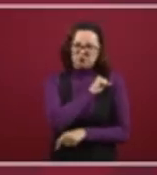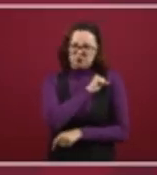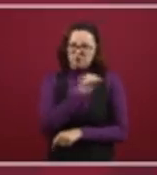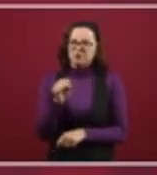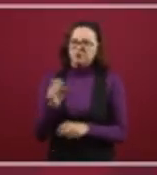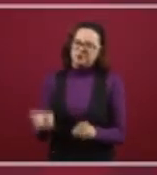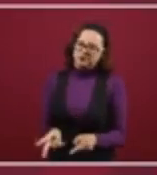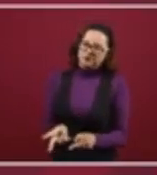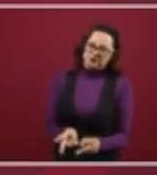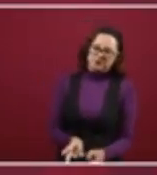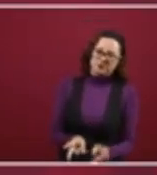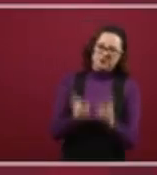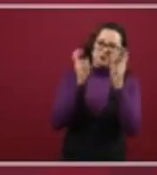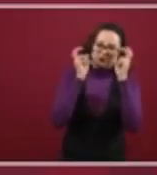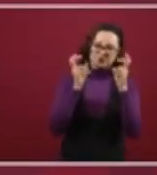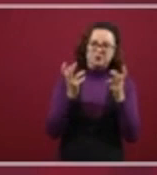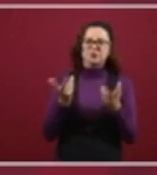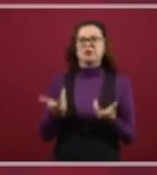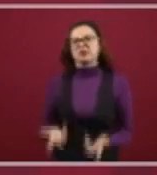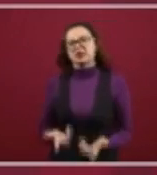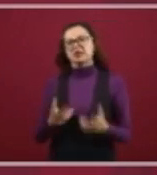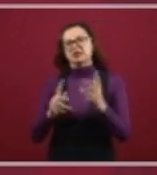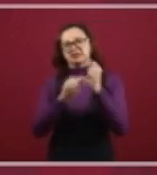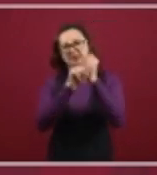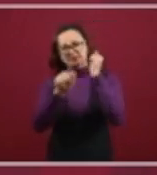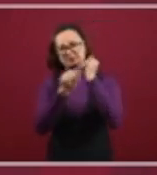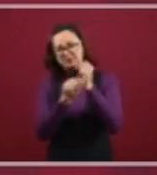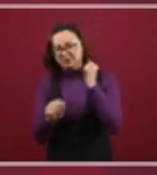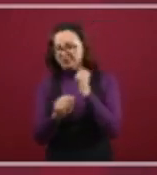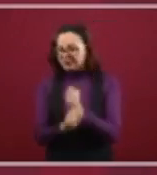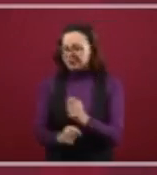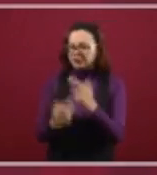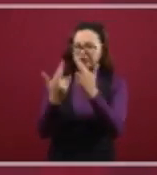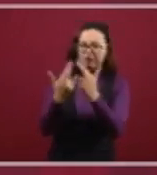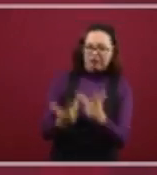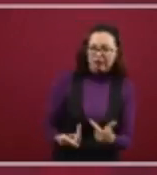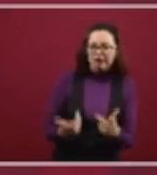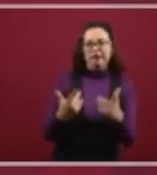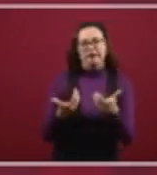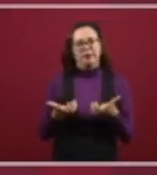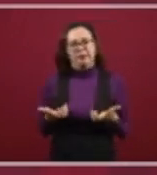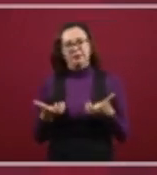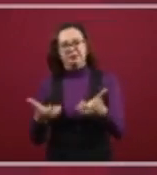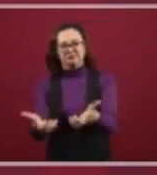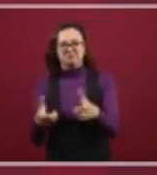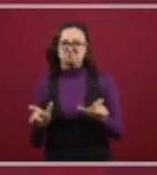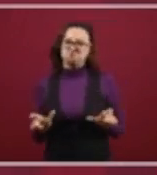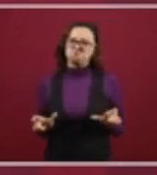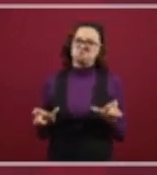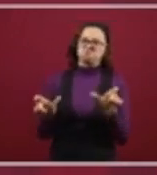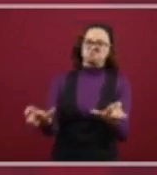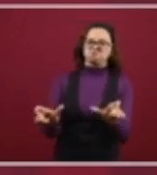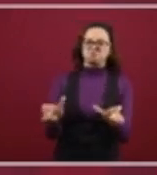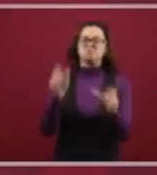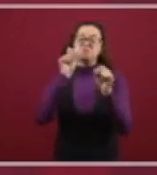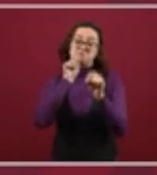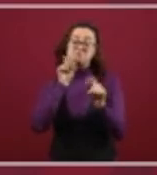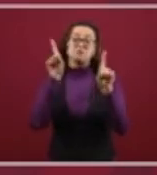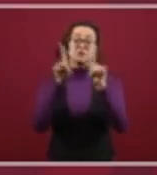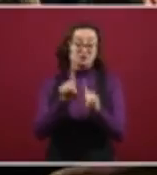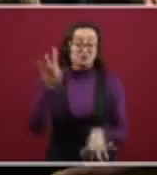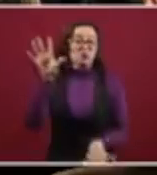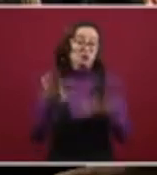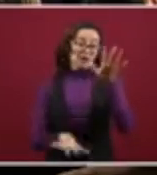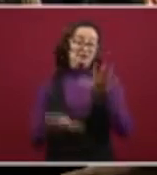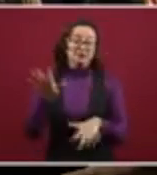transporte, cierre de carreteras e inclusive algunos actos de secuestro y de violencia que